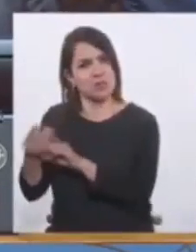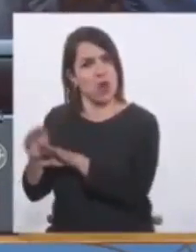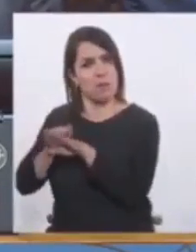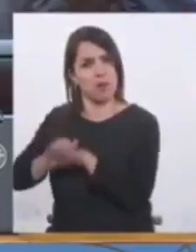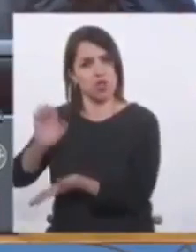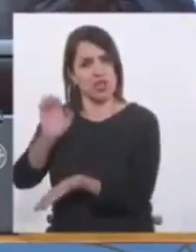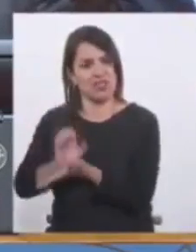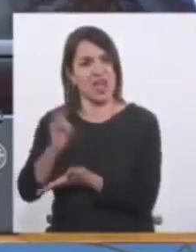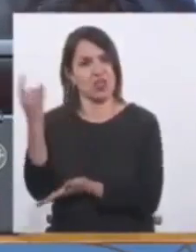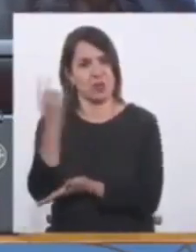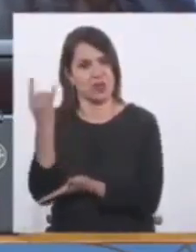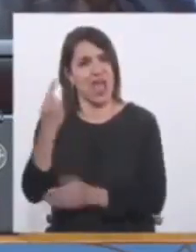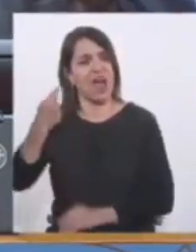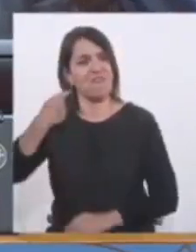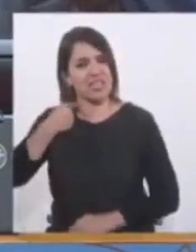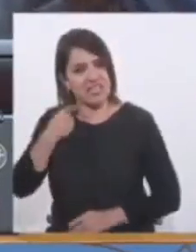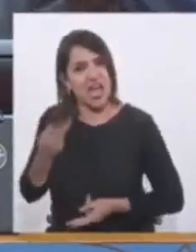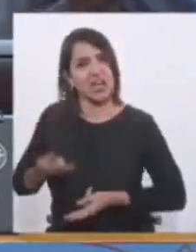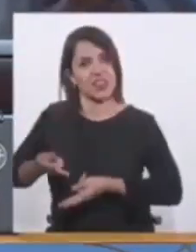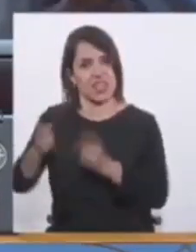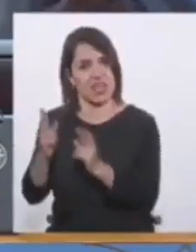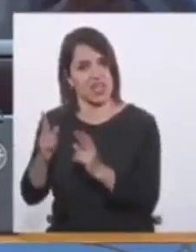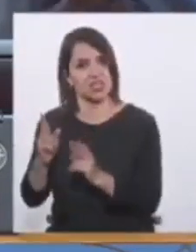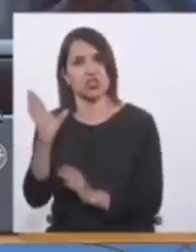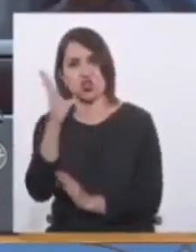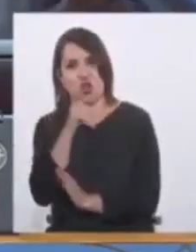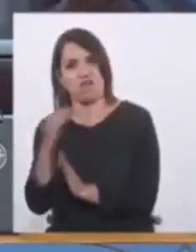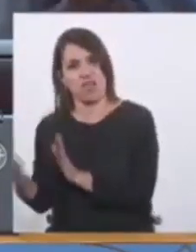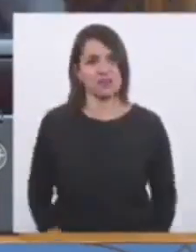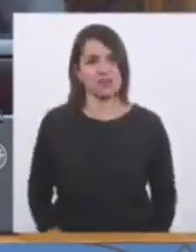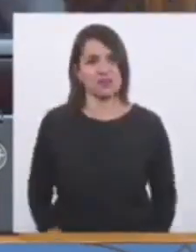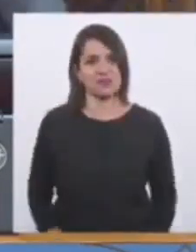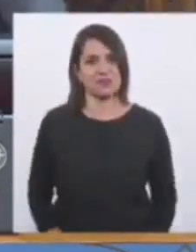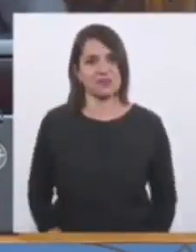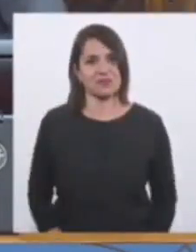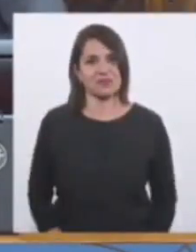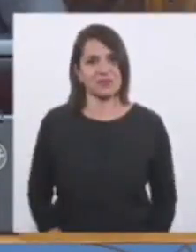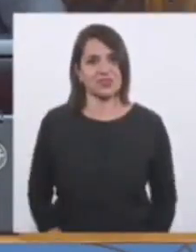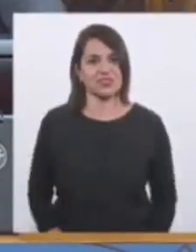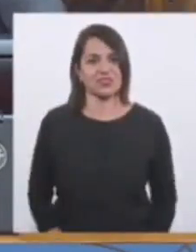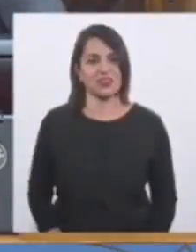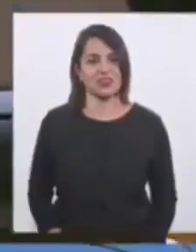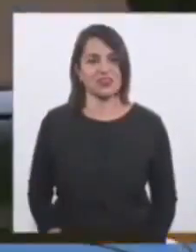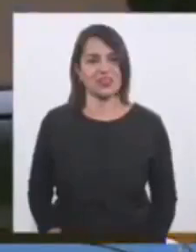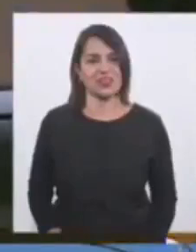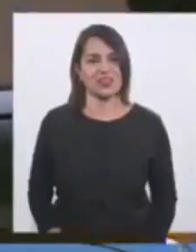y afectar derechos no contemplados en dicho estado de excepción constitucional.